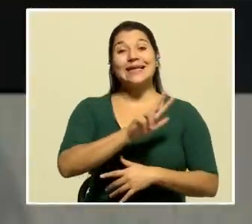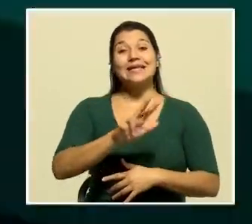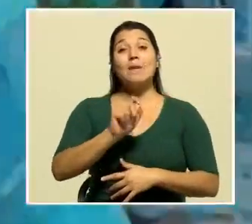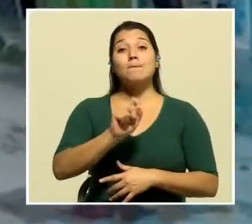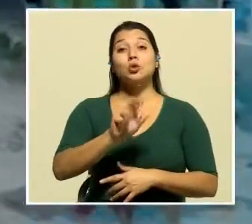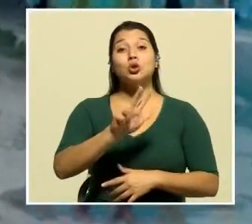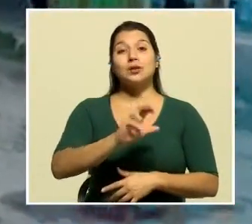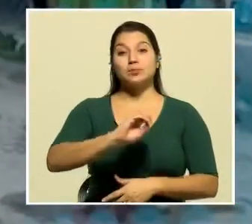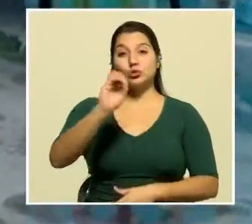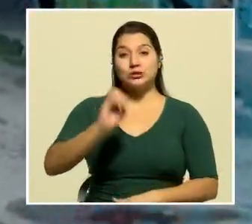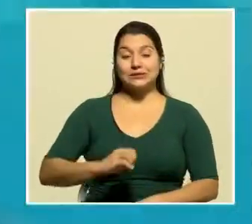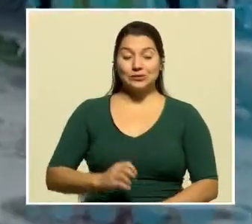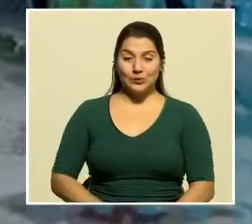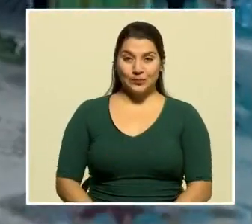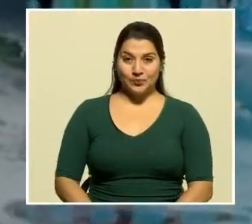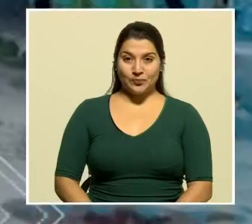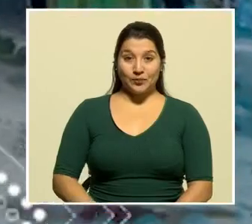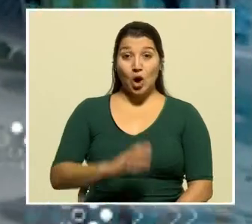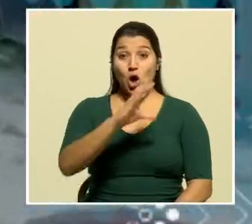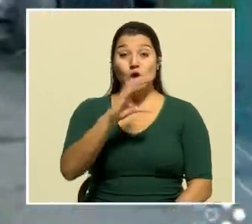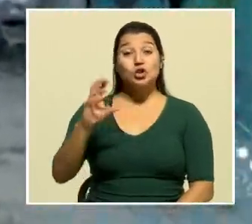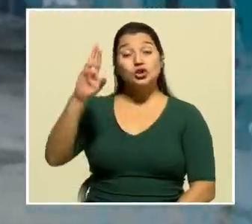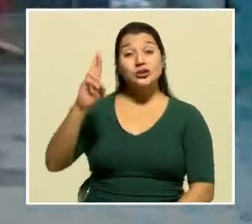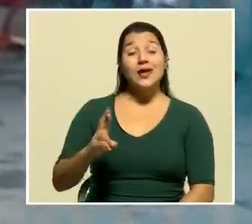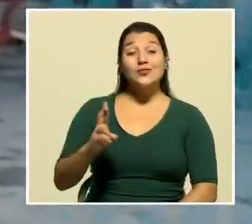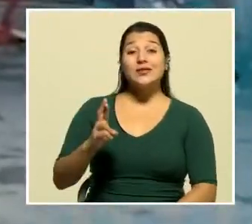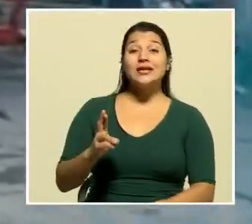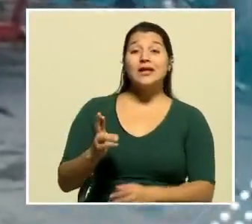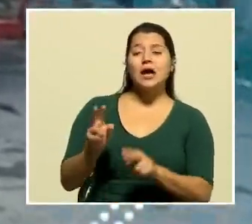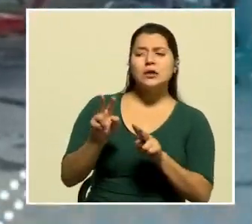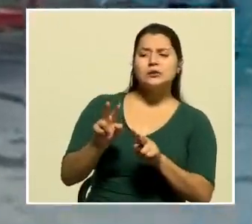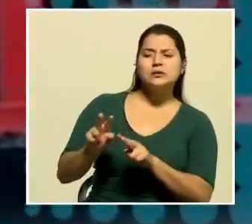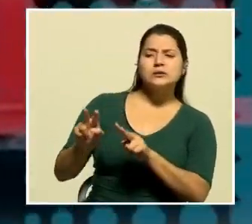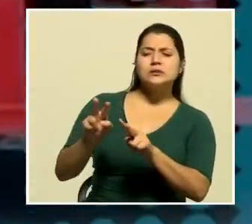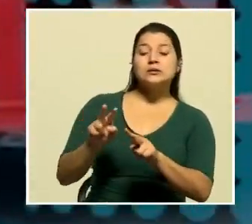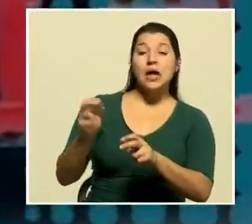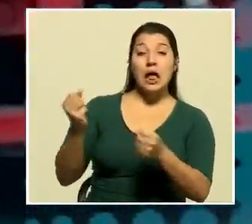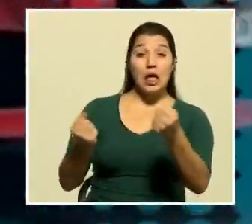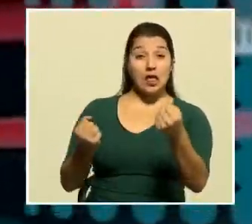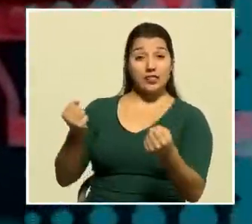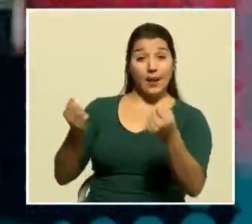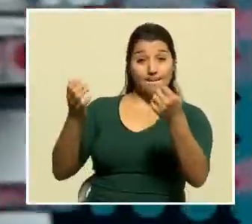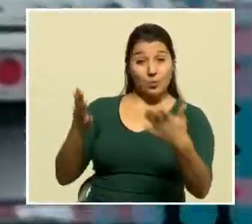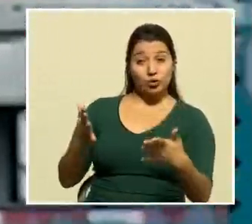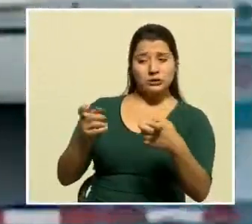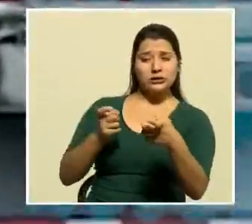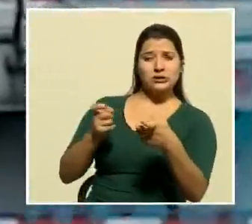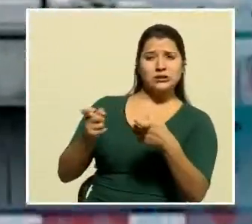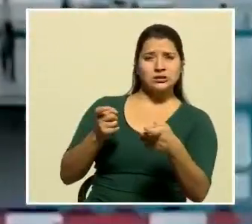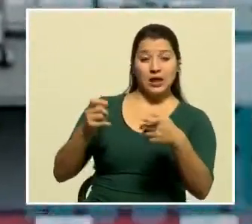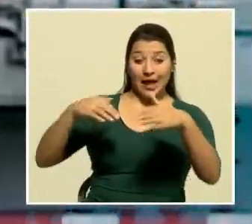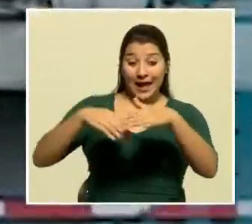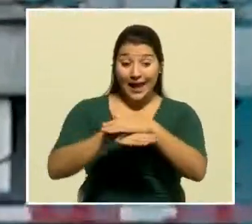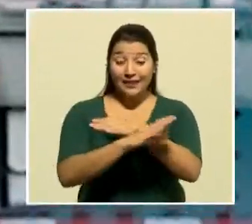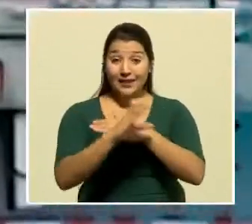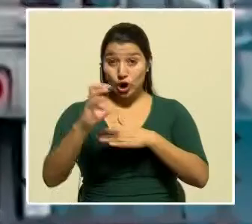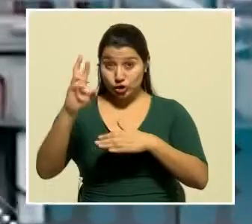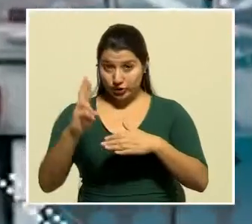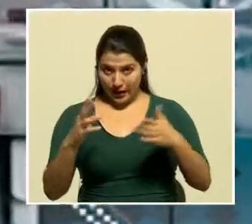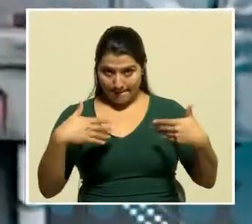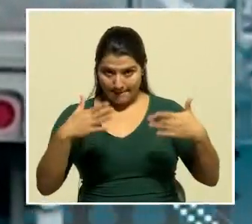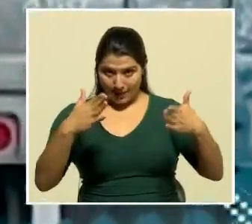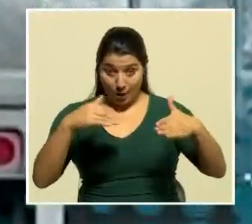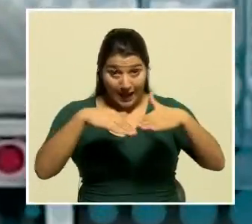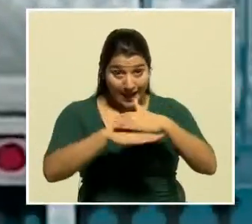33.3%. Costa Rica dará seguimiento mediante GPS a los transportistas panameños que ingresen al país a recoger